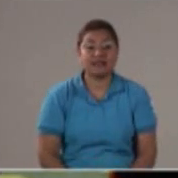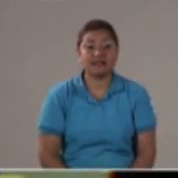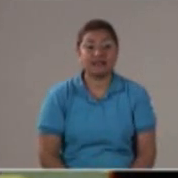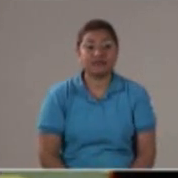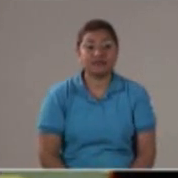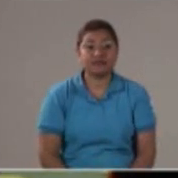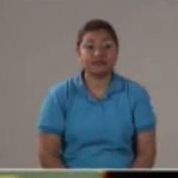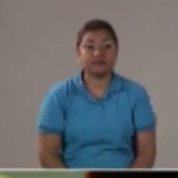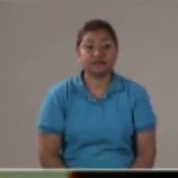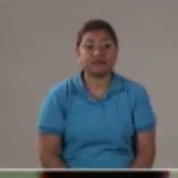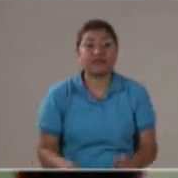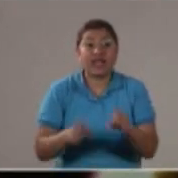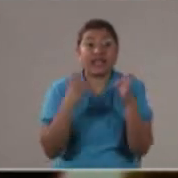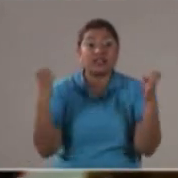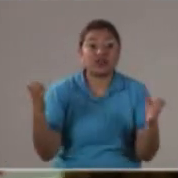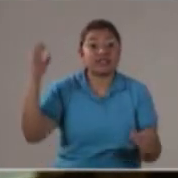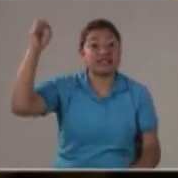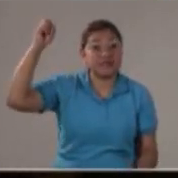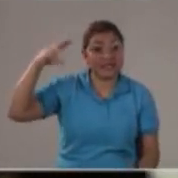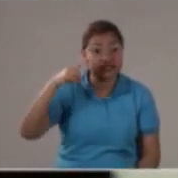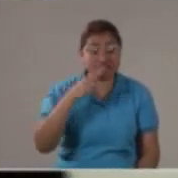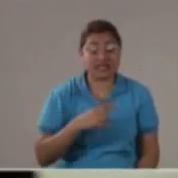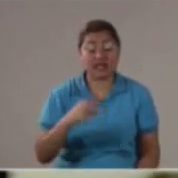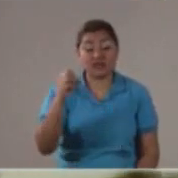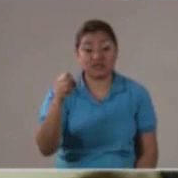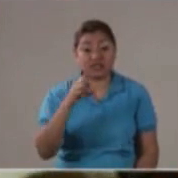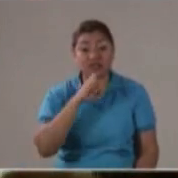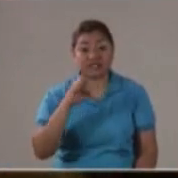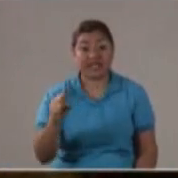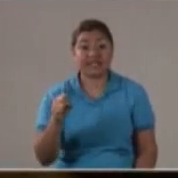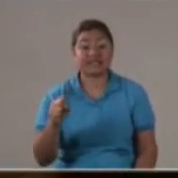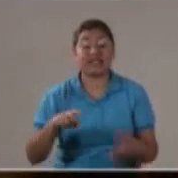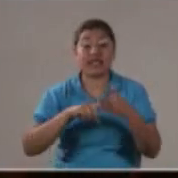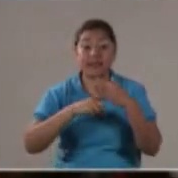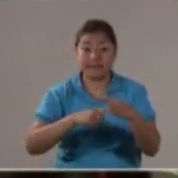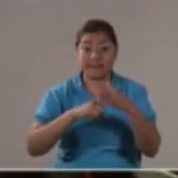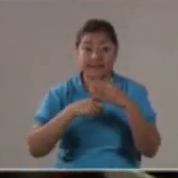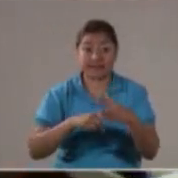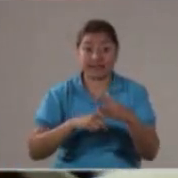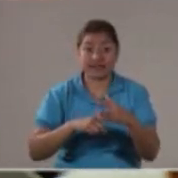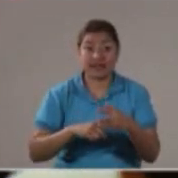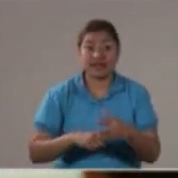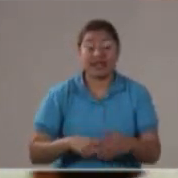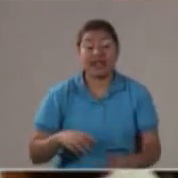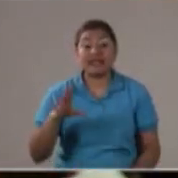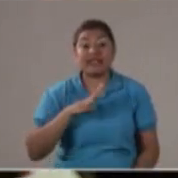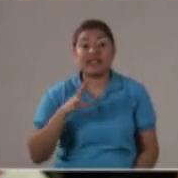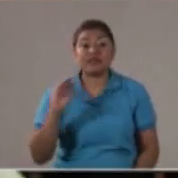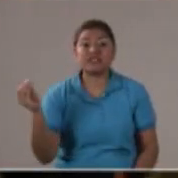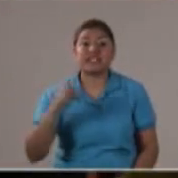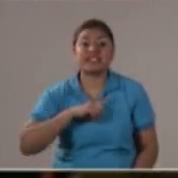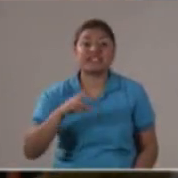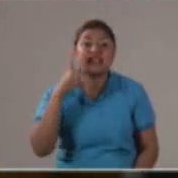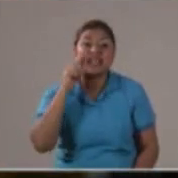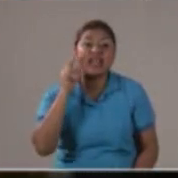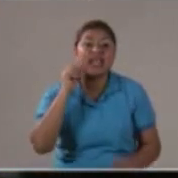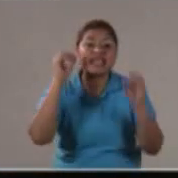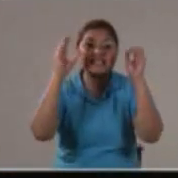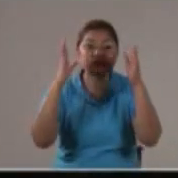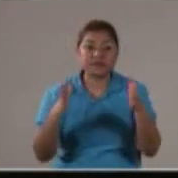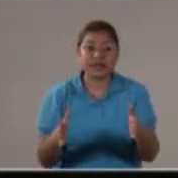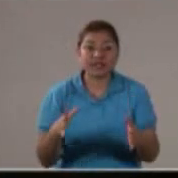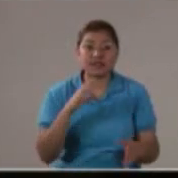O sea, bendecir a los hijos es solamente empezar, hermano. Debemos de convertirnos en expertos en bendecir este año.